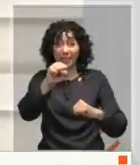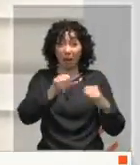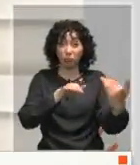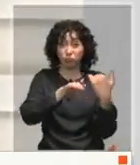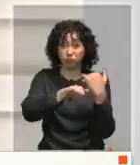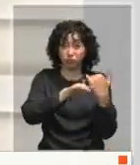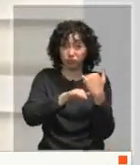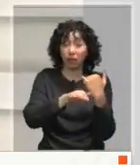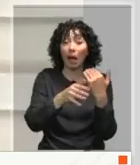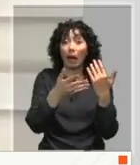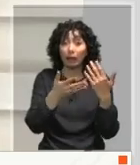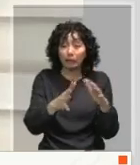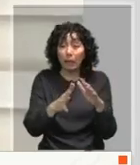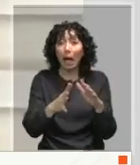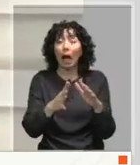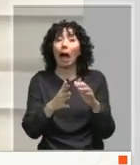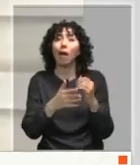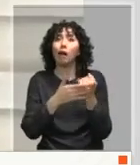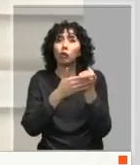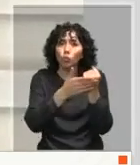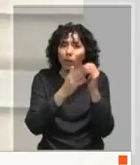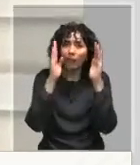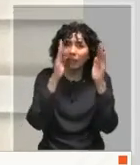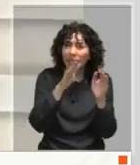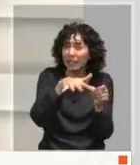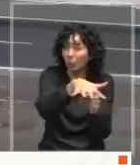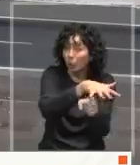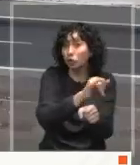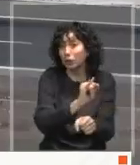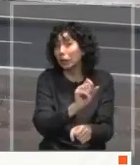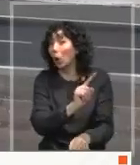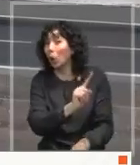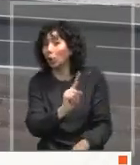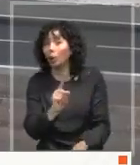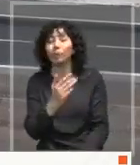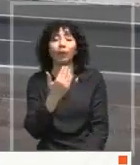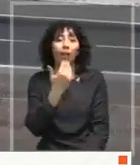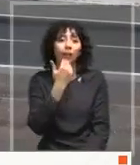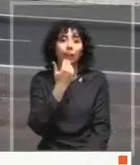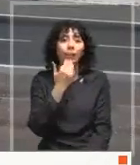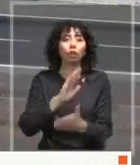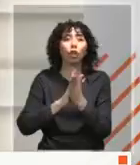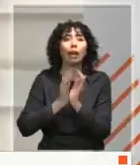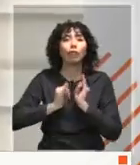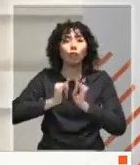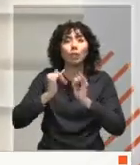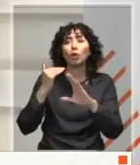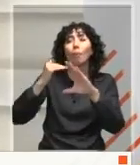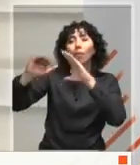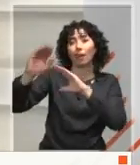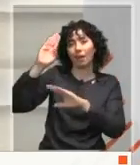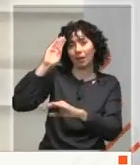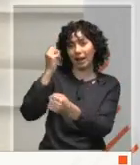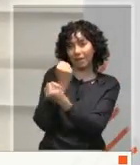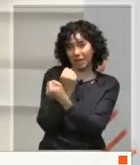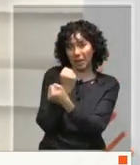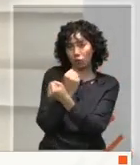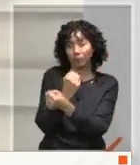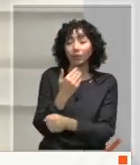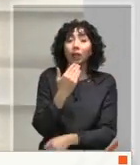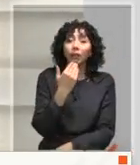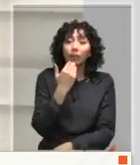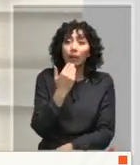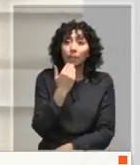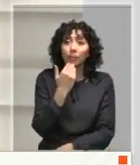correspondientes de manera oportuna para atender este tipo de situaciones y, por otra parte, entregar todos los antecedentes a Carabineros. Adicionalmente, se